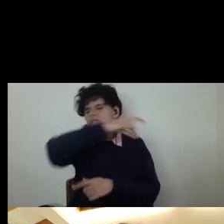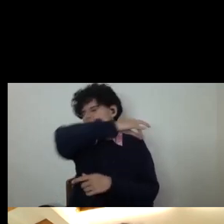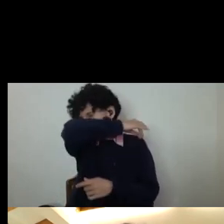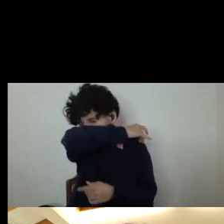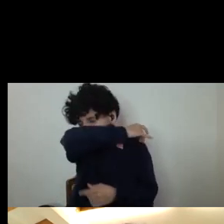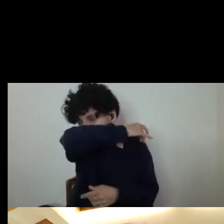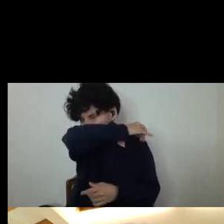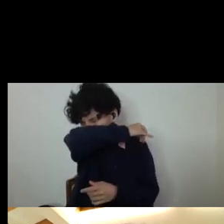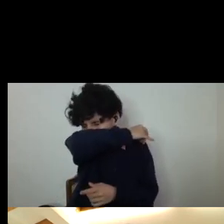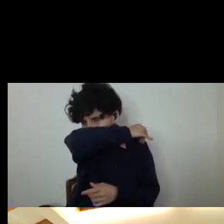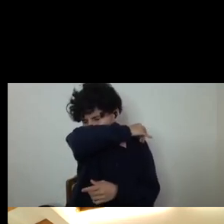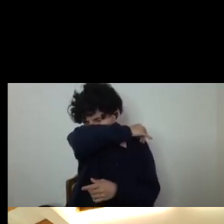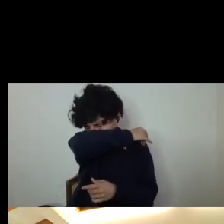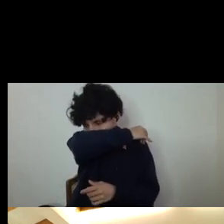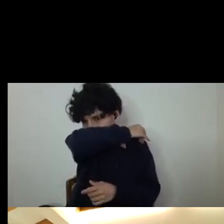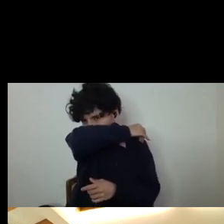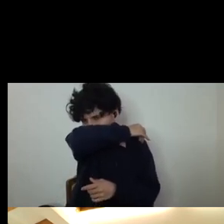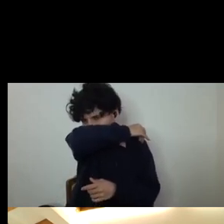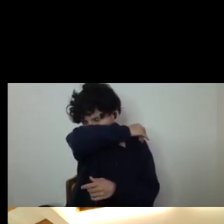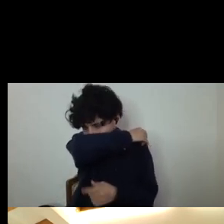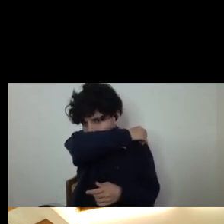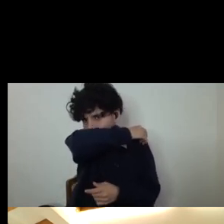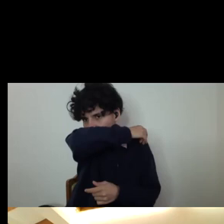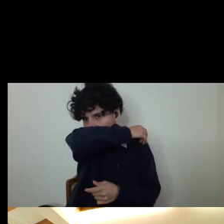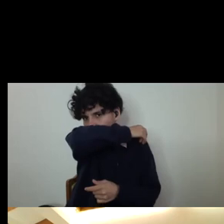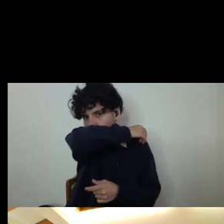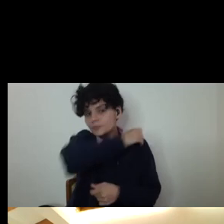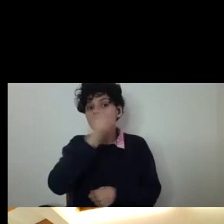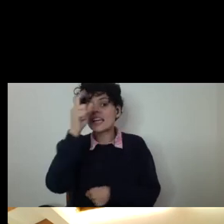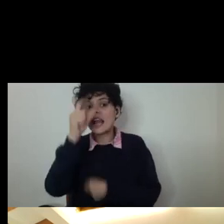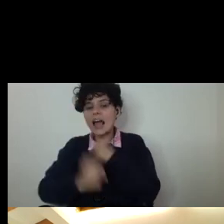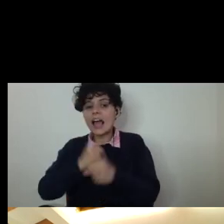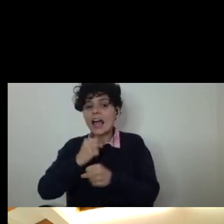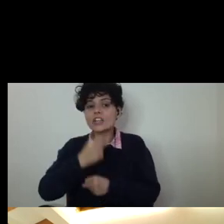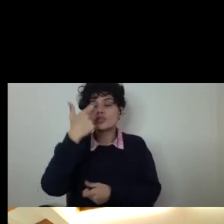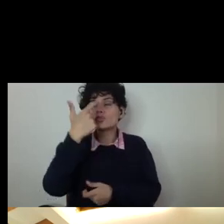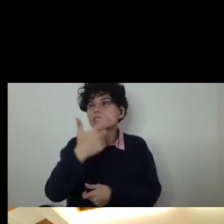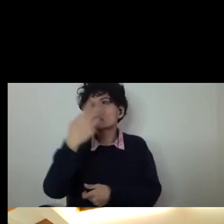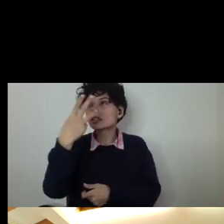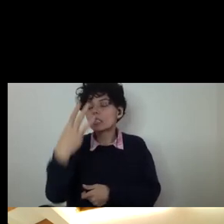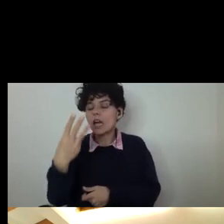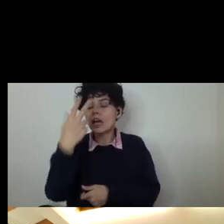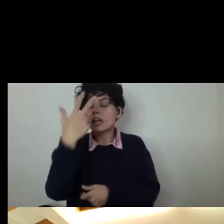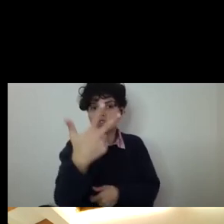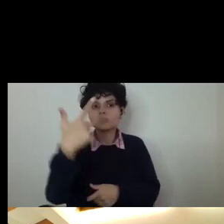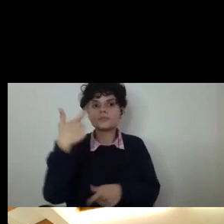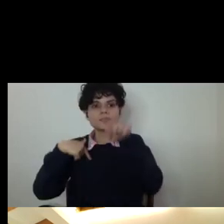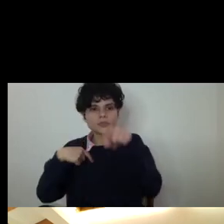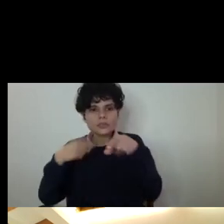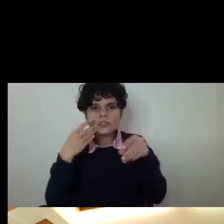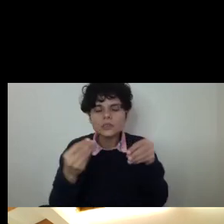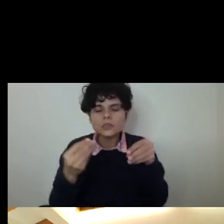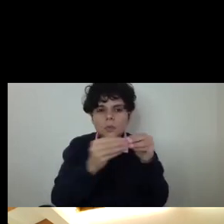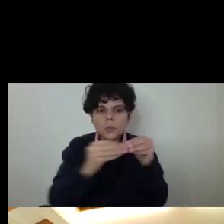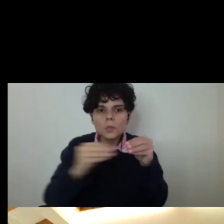el año 98, encontramos que estos canales que a duras penas responden a calcio, si eran parcialmente oxidados, tenían la